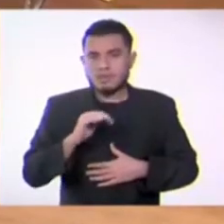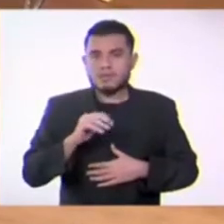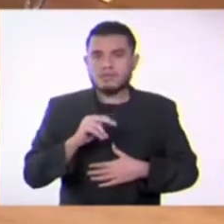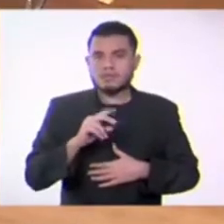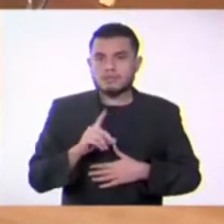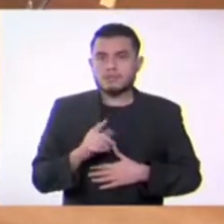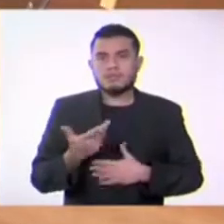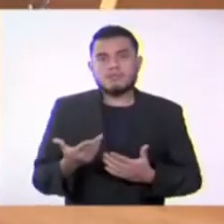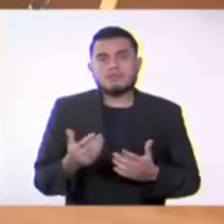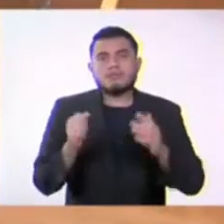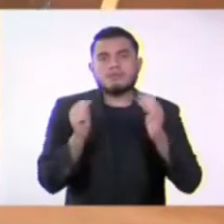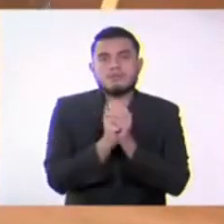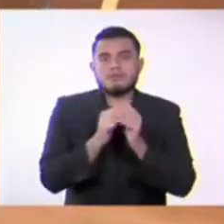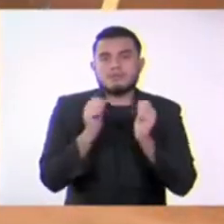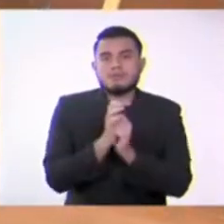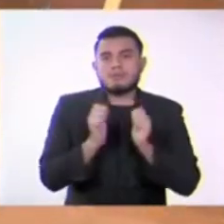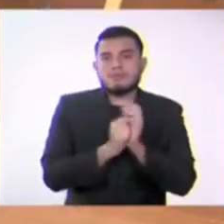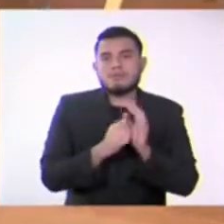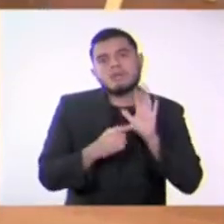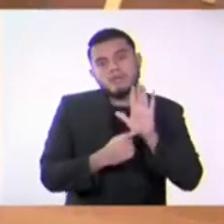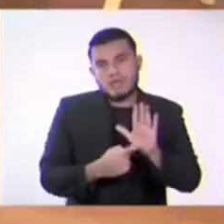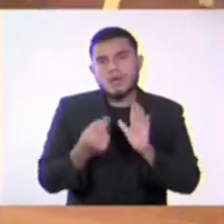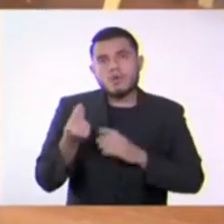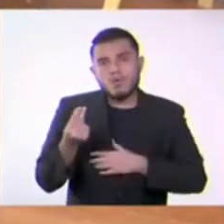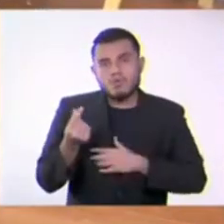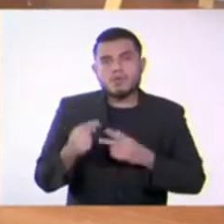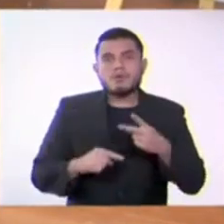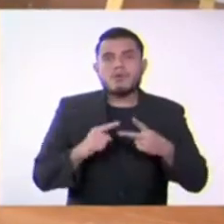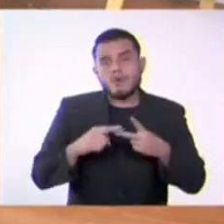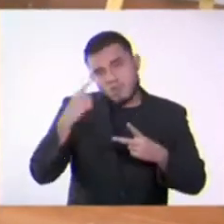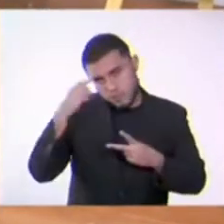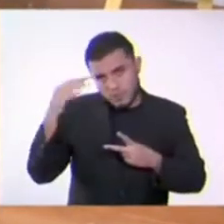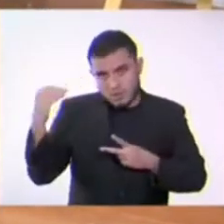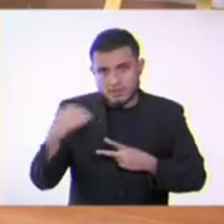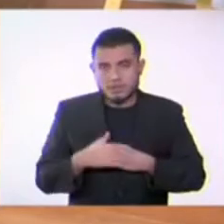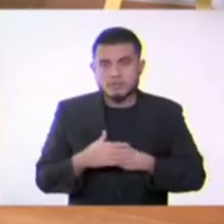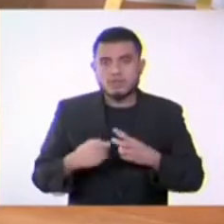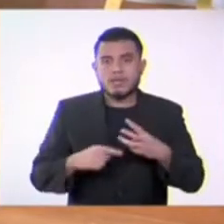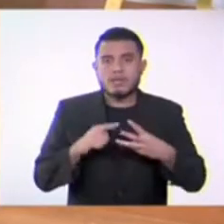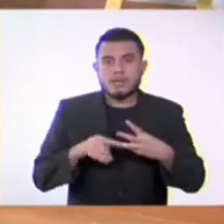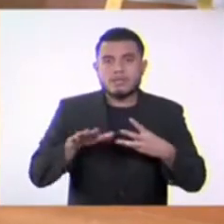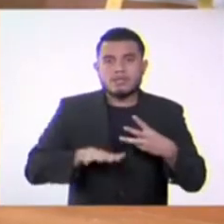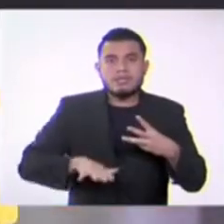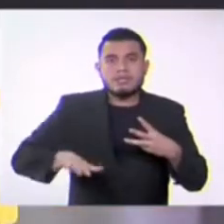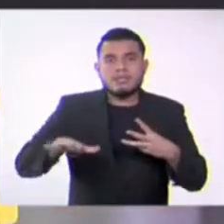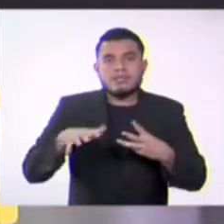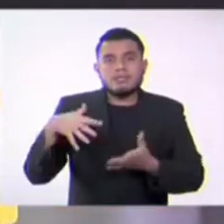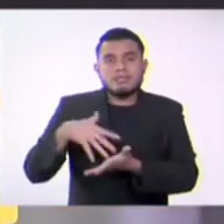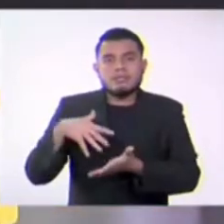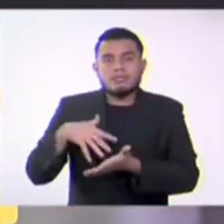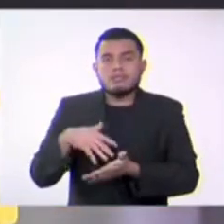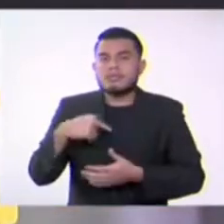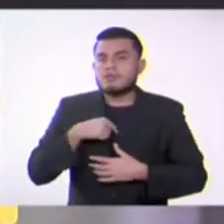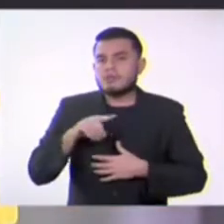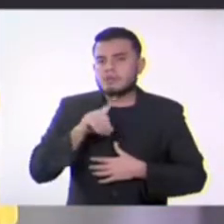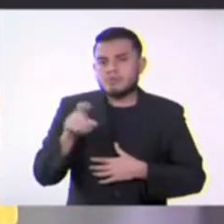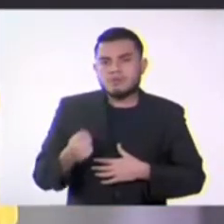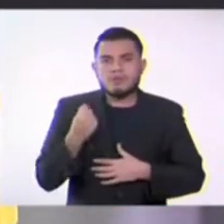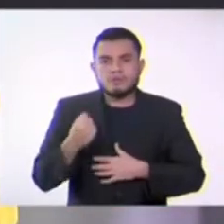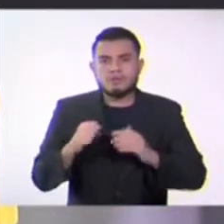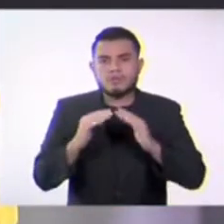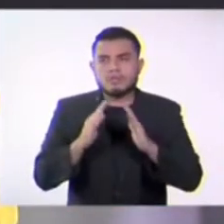a retratarse en términos económicos, políticos, étnicos. Y yo le pregunto a los estudiantes en